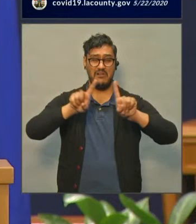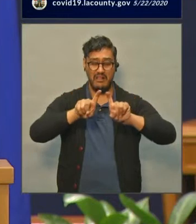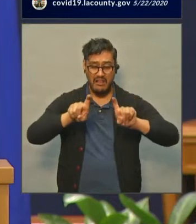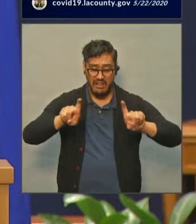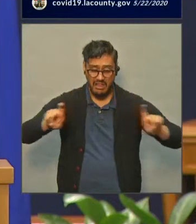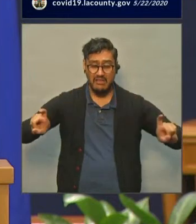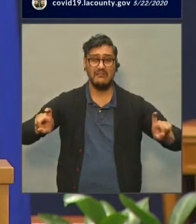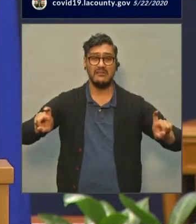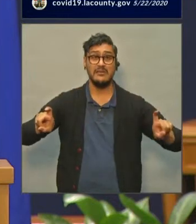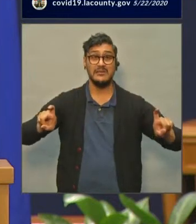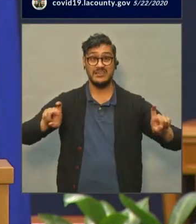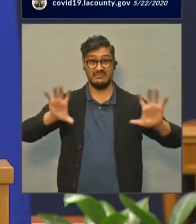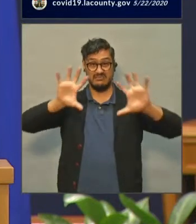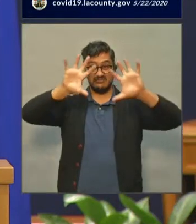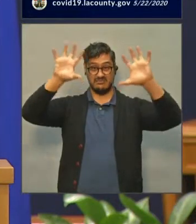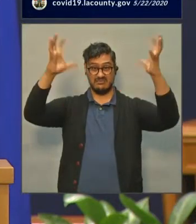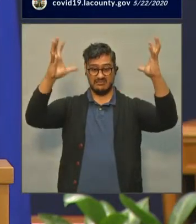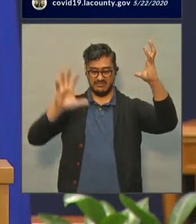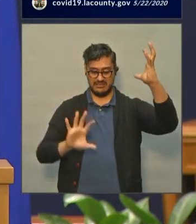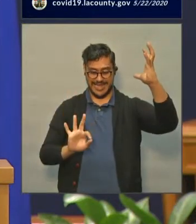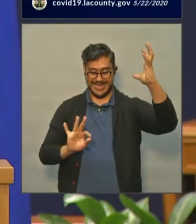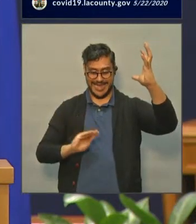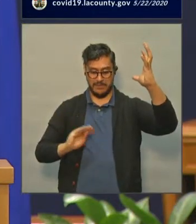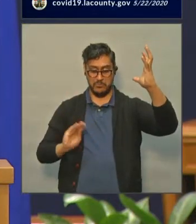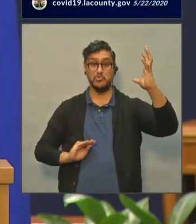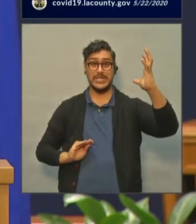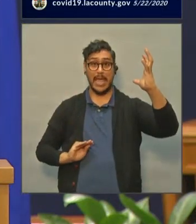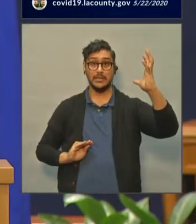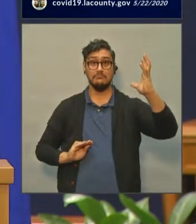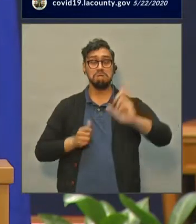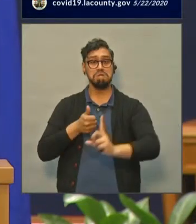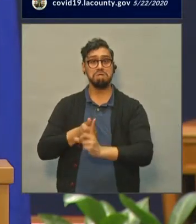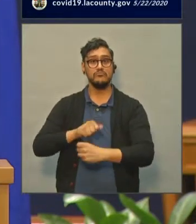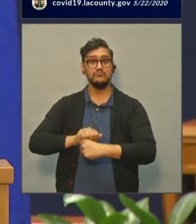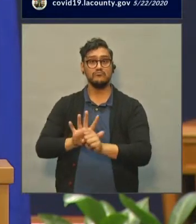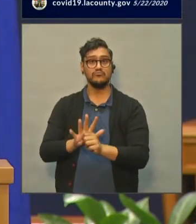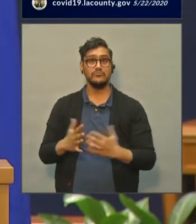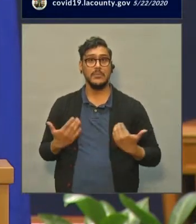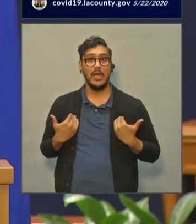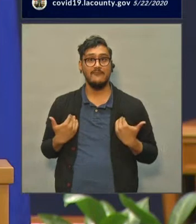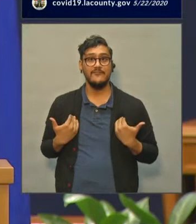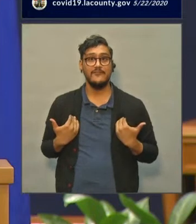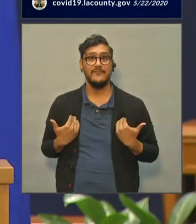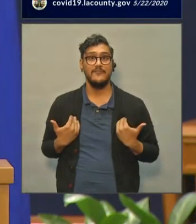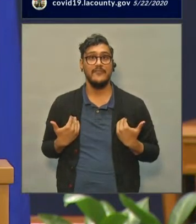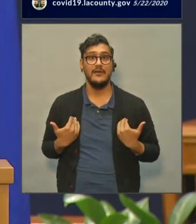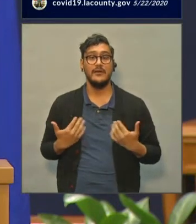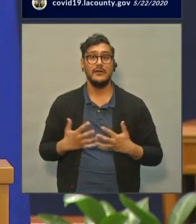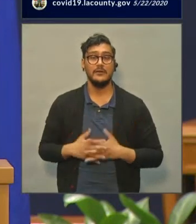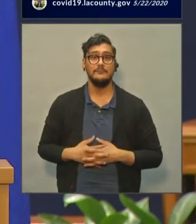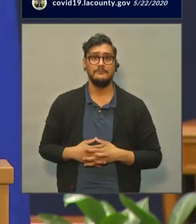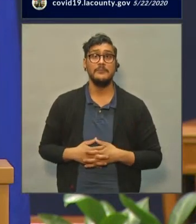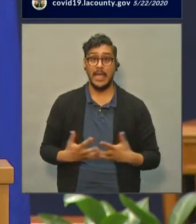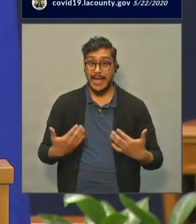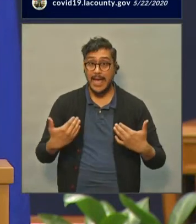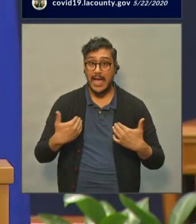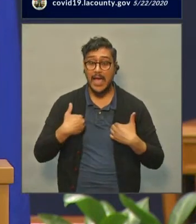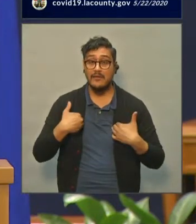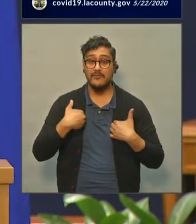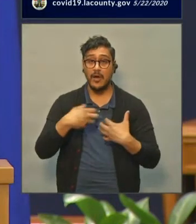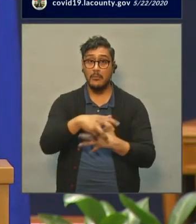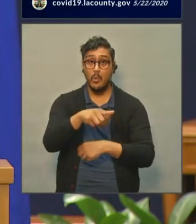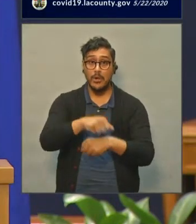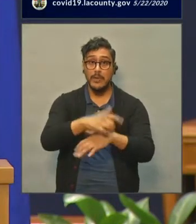Pública y el 9% de las personas evaluadas dieron resultados positivos. Hay citas disponibles en